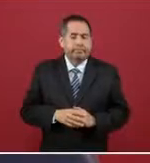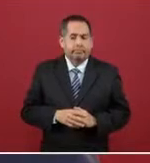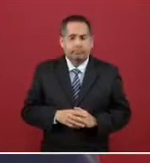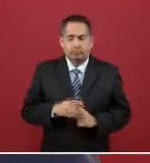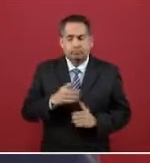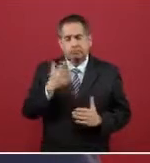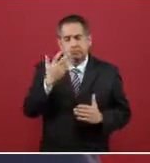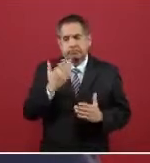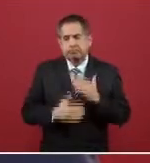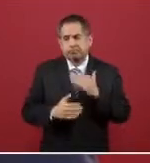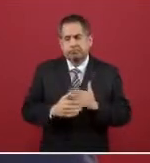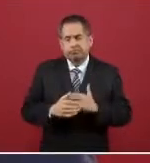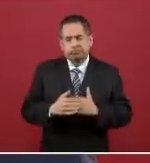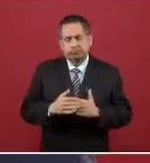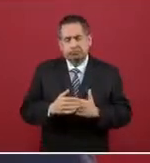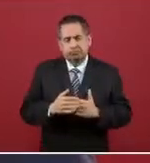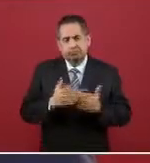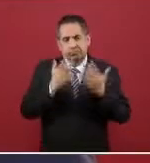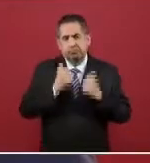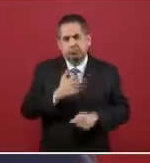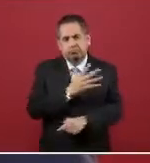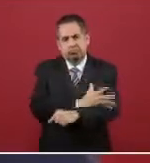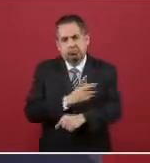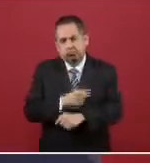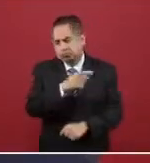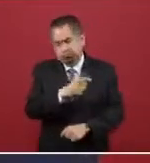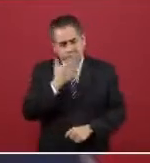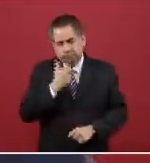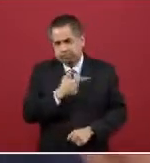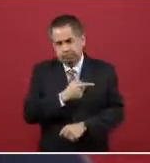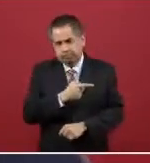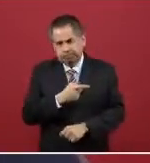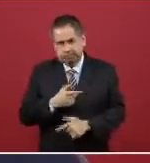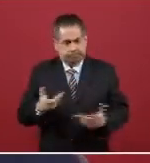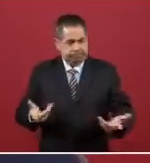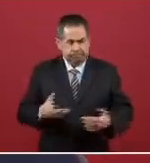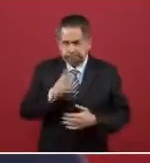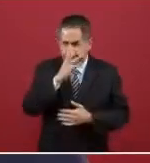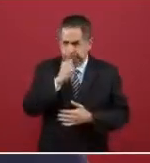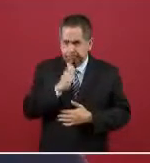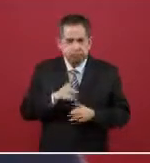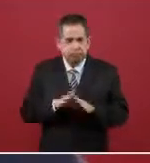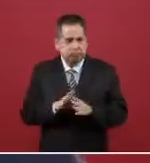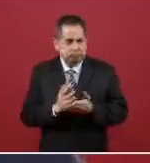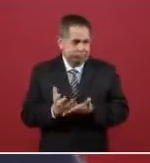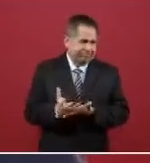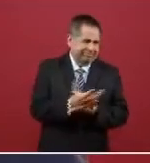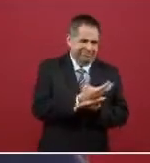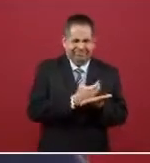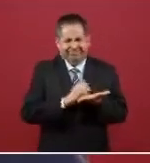una falta de honestidad. No es posible que estén ganando